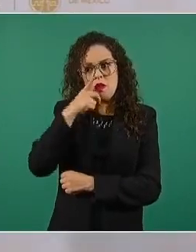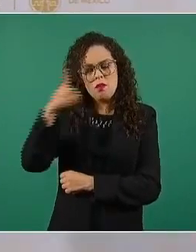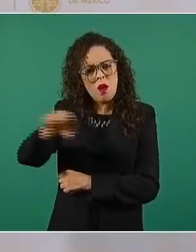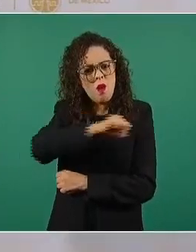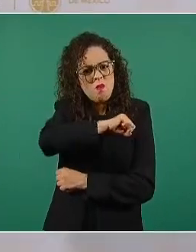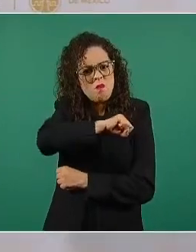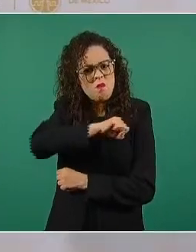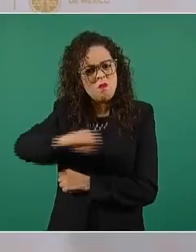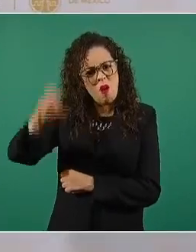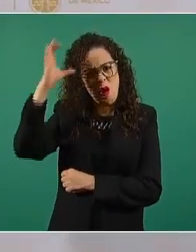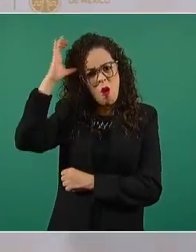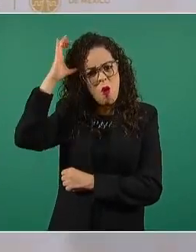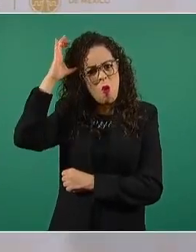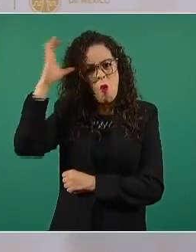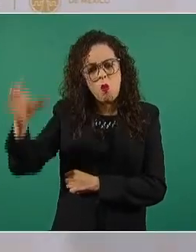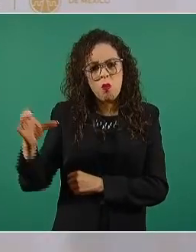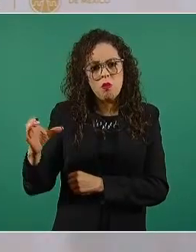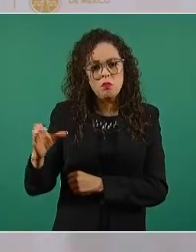puede ser cierta,